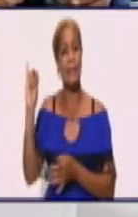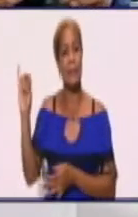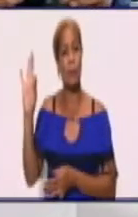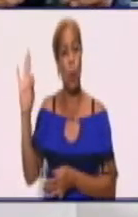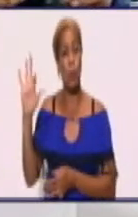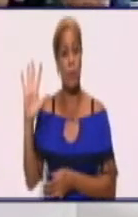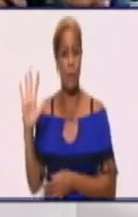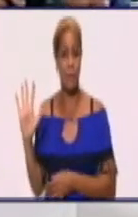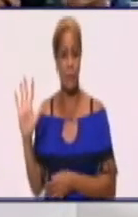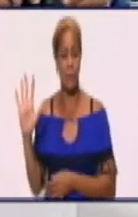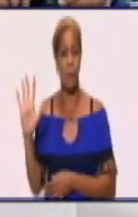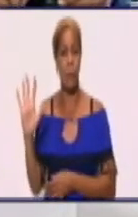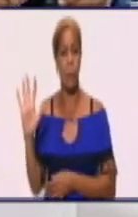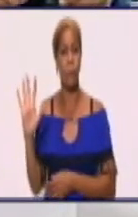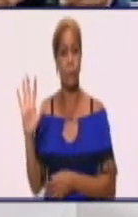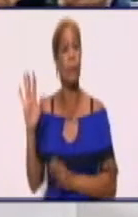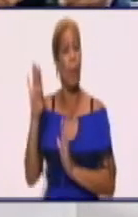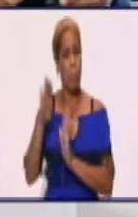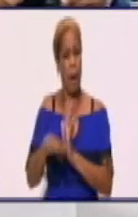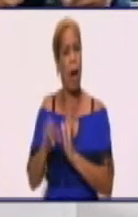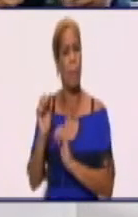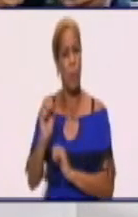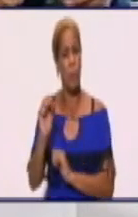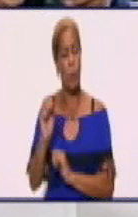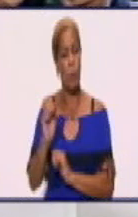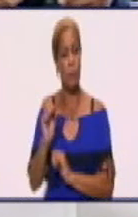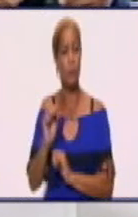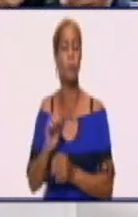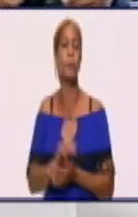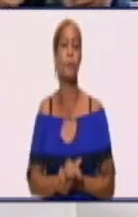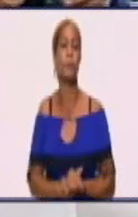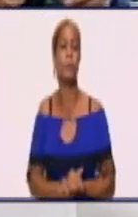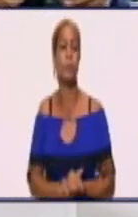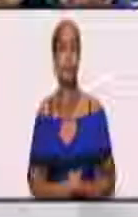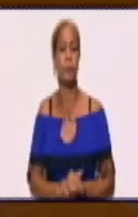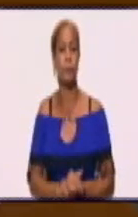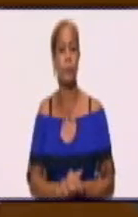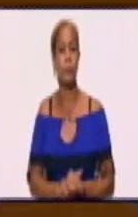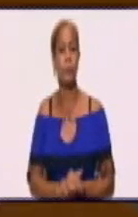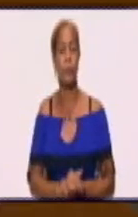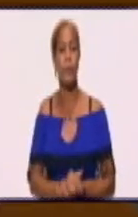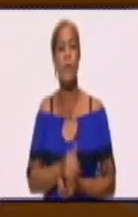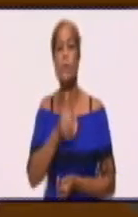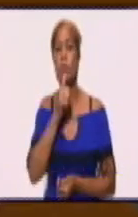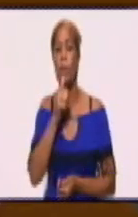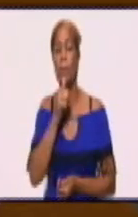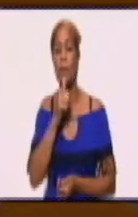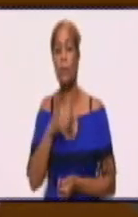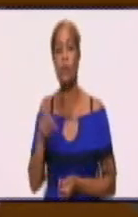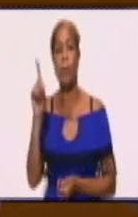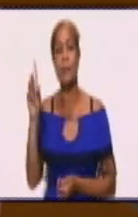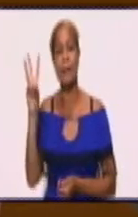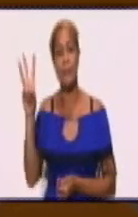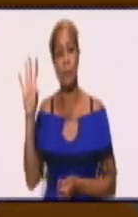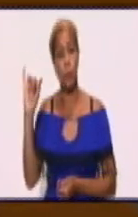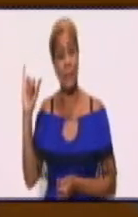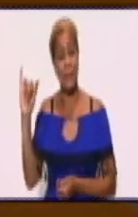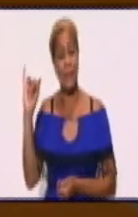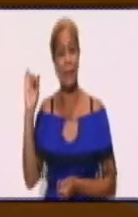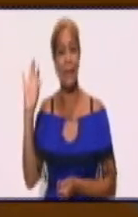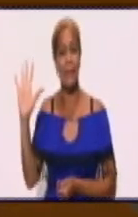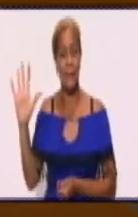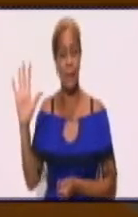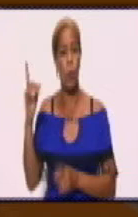685. Bajamos un poco relacionado con la cifra del día de ayer. Sospechosos 1.365,